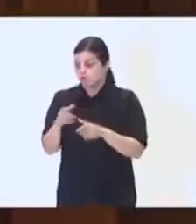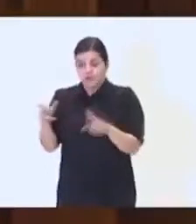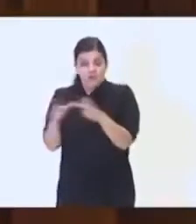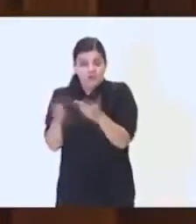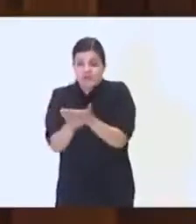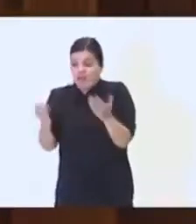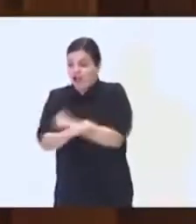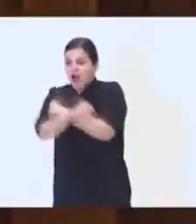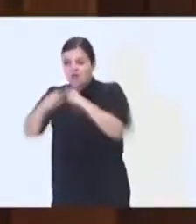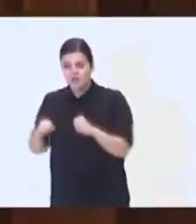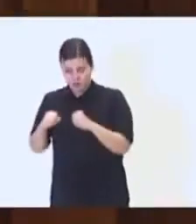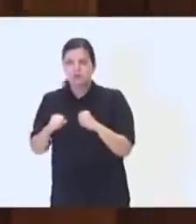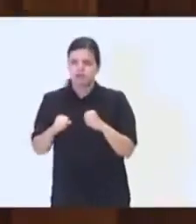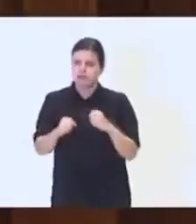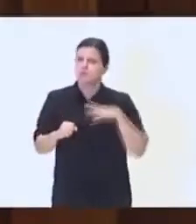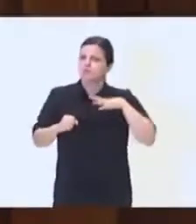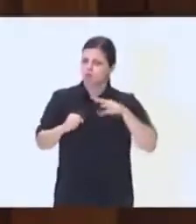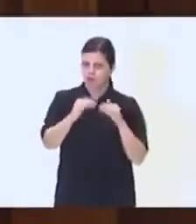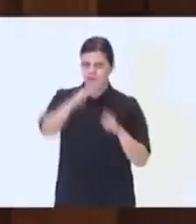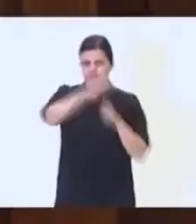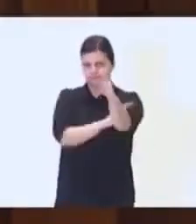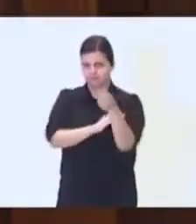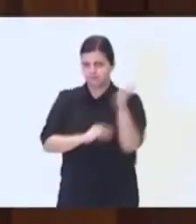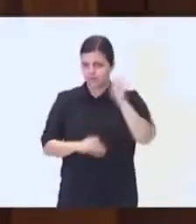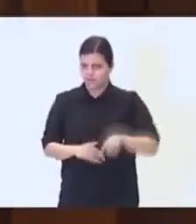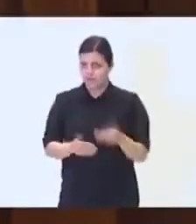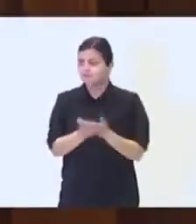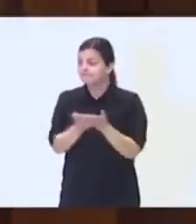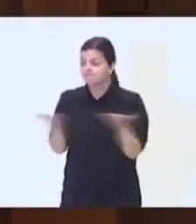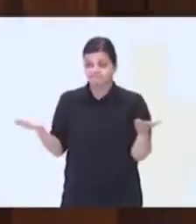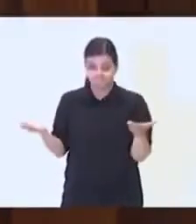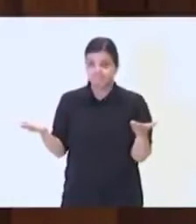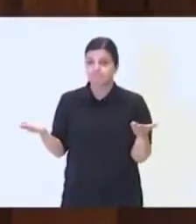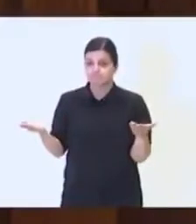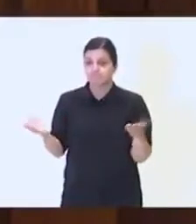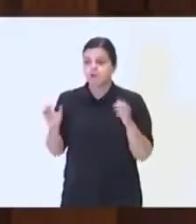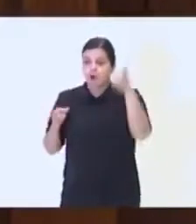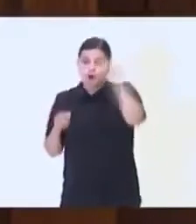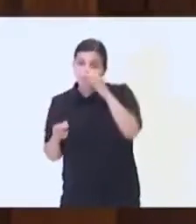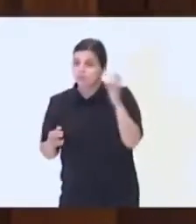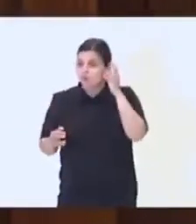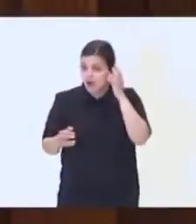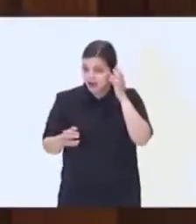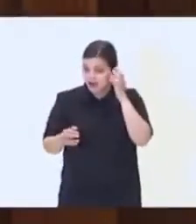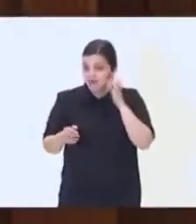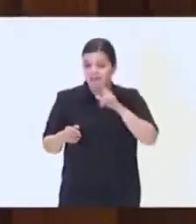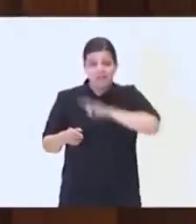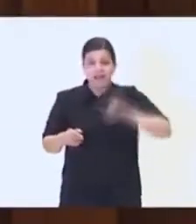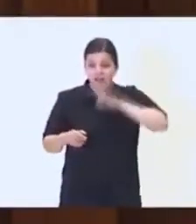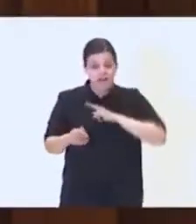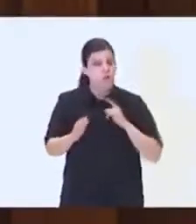y ávida de progreso. Son, señorías, hombres y mujeres de Canarias, son tiempos muy